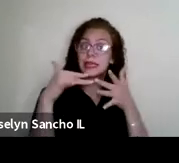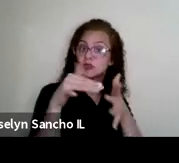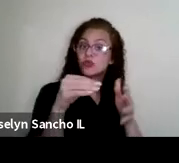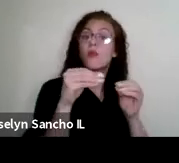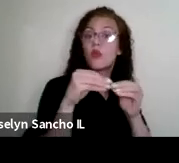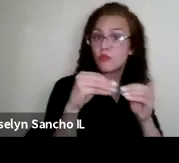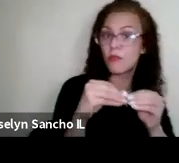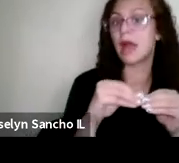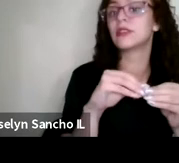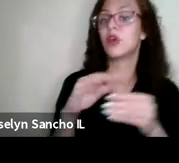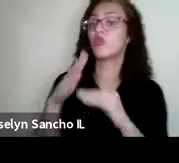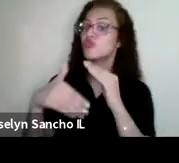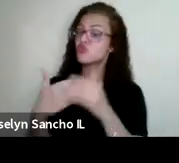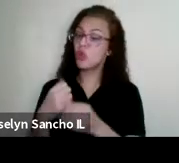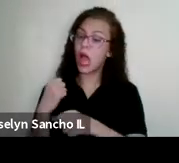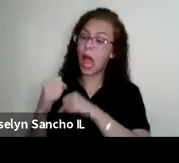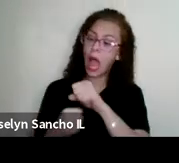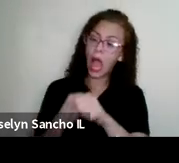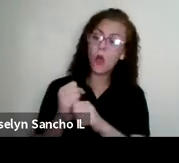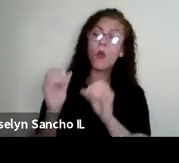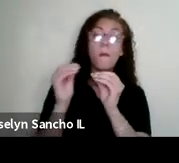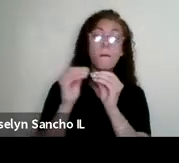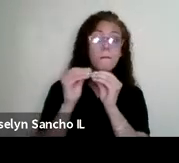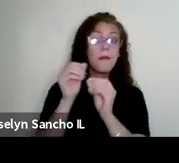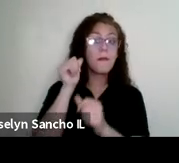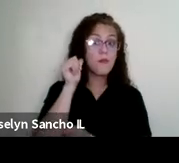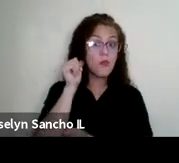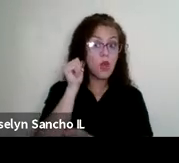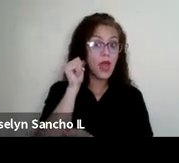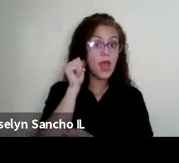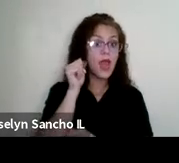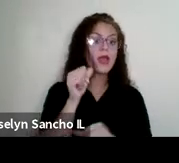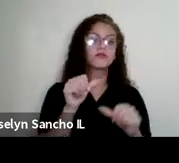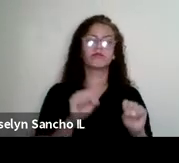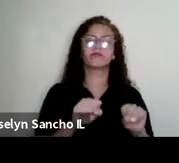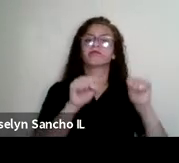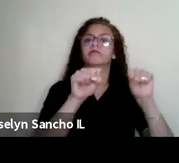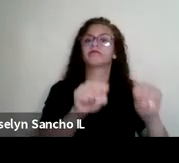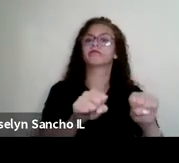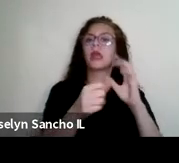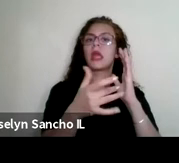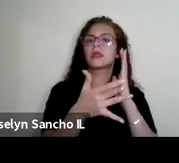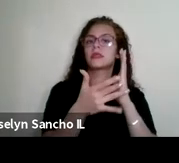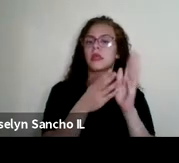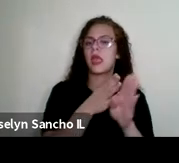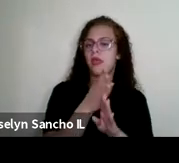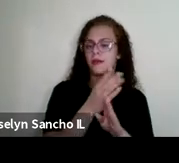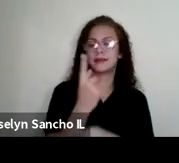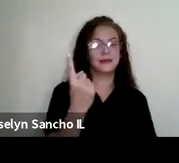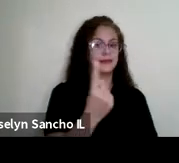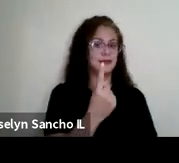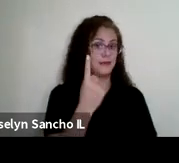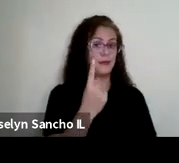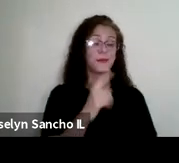En todos los años más mujeres se han graduado de las carreras técnicas, siempre. Sin